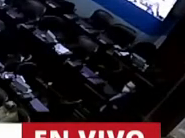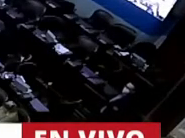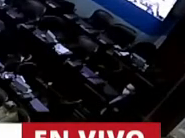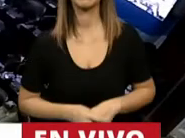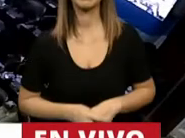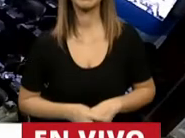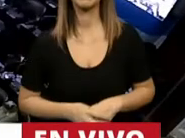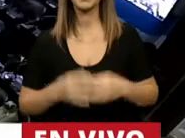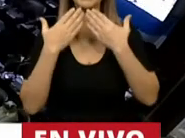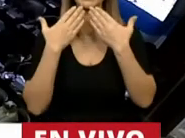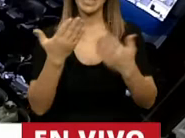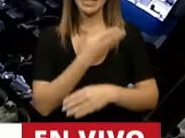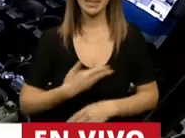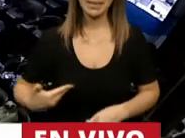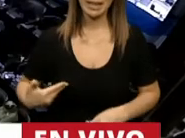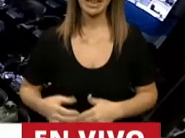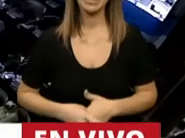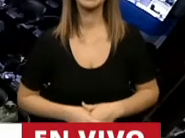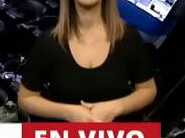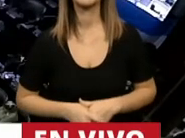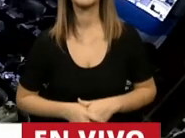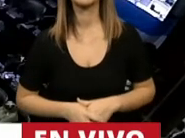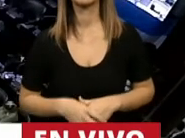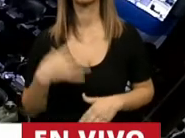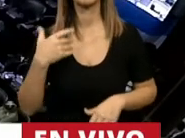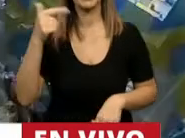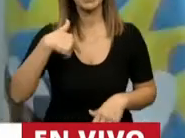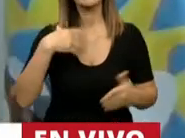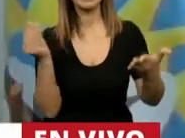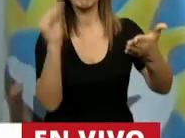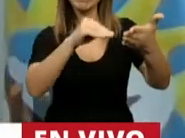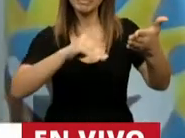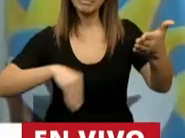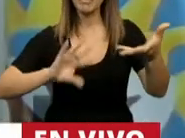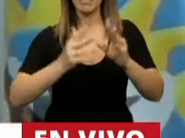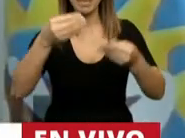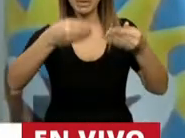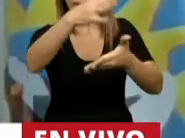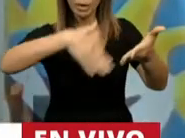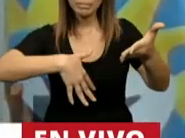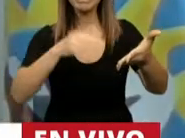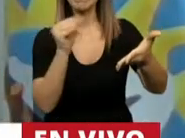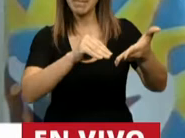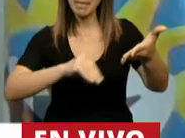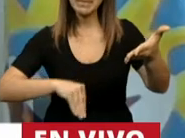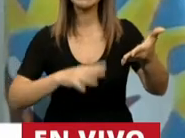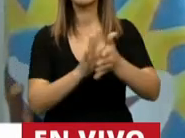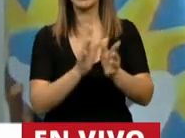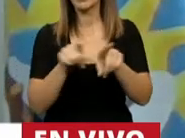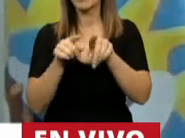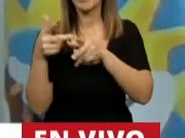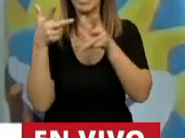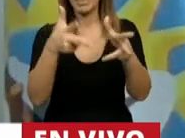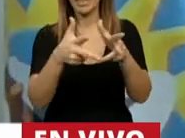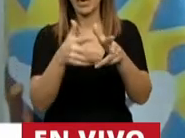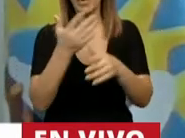Gracias, presidente. Bueno, presidente, esta ampliación del presupuesto, en realidad, como bien decía